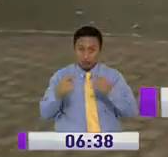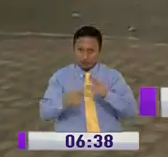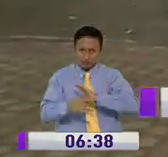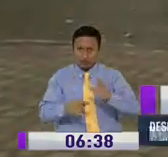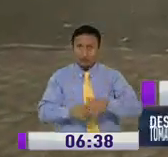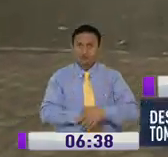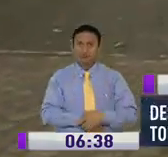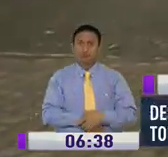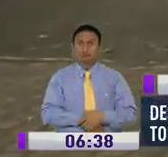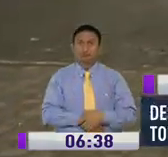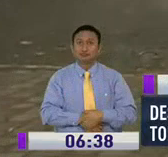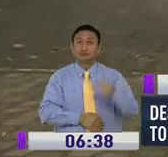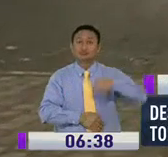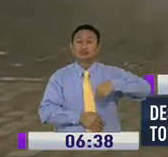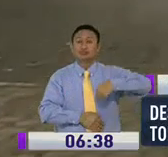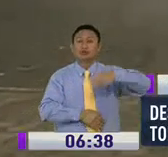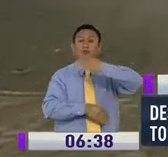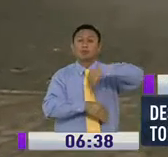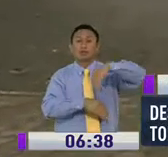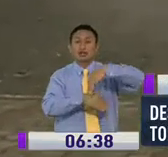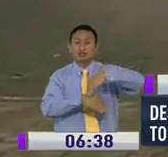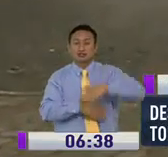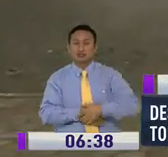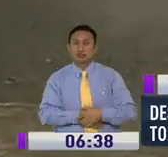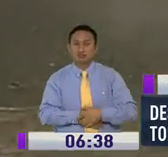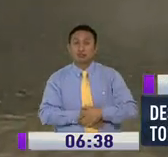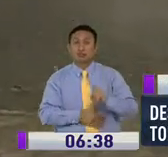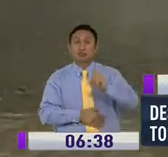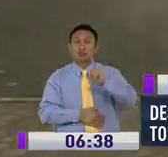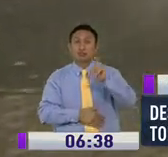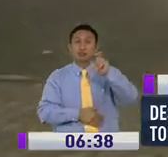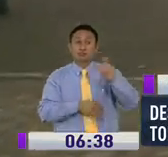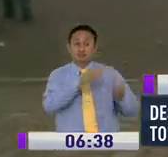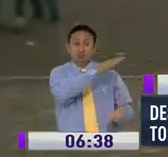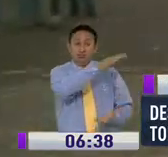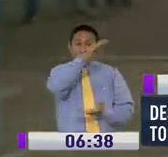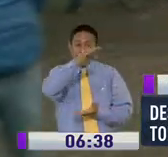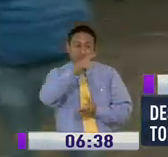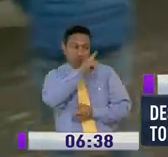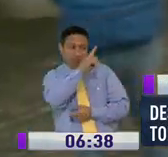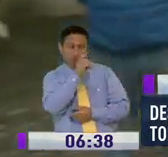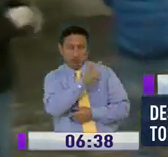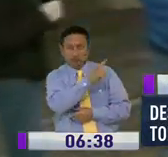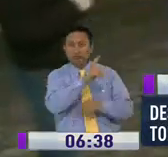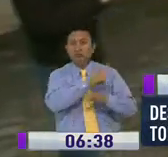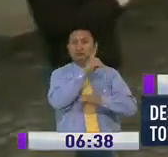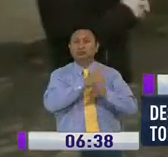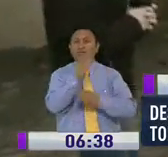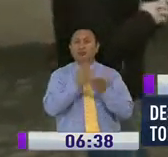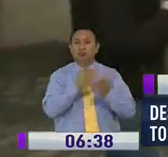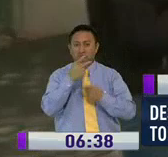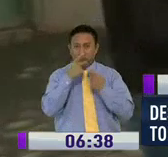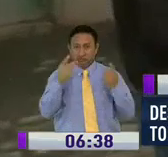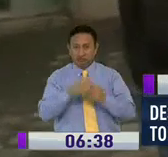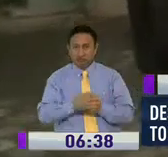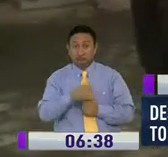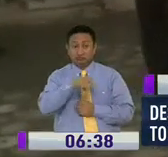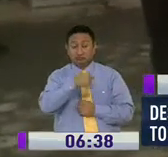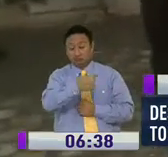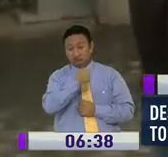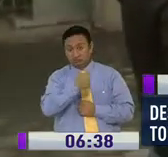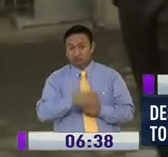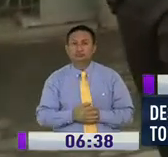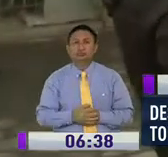este cantón, el Cantón Mejía. Pero vamos a hablar con uno de los representantes del cantón, el director de Servicios Públicos, para que nos comente. Muy buenos